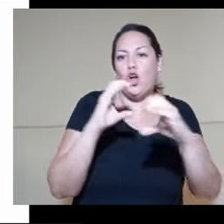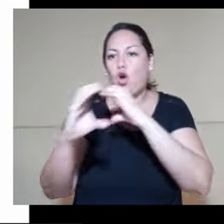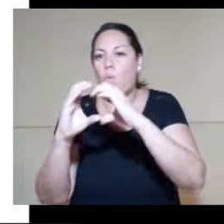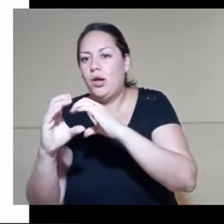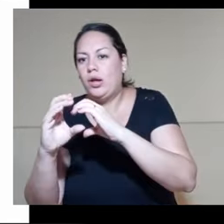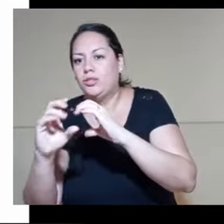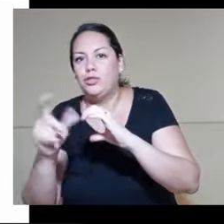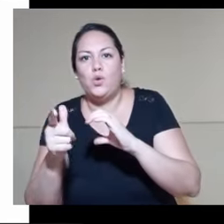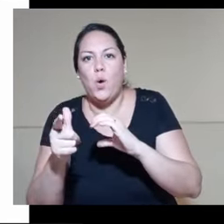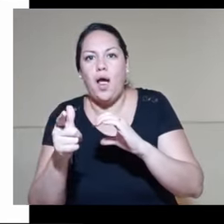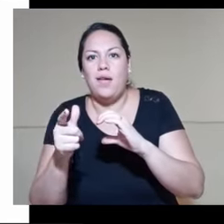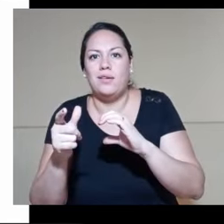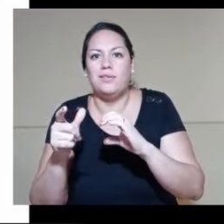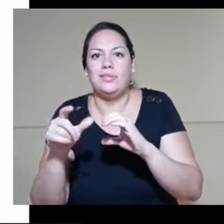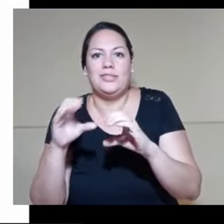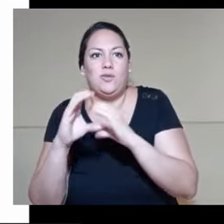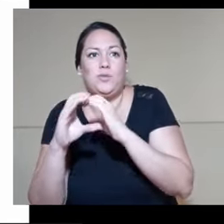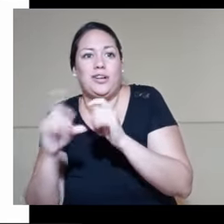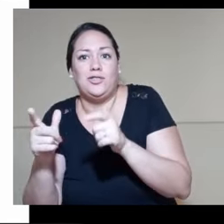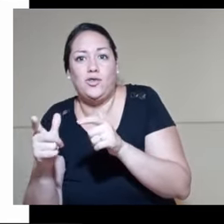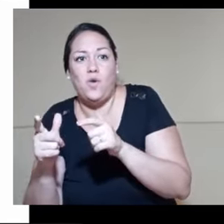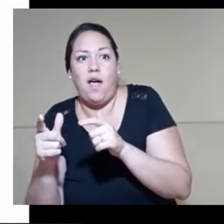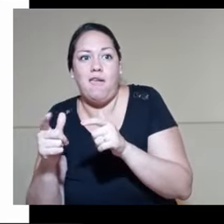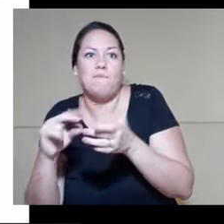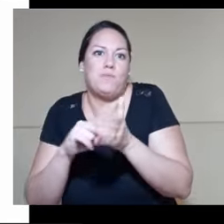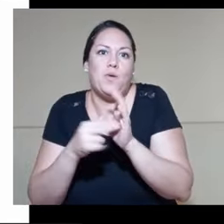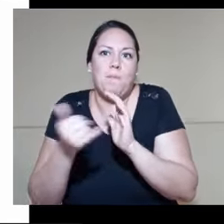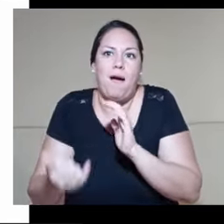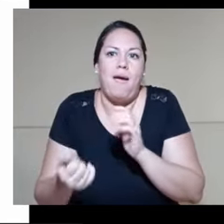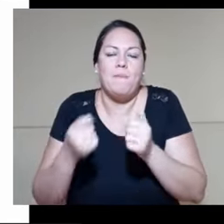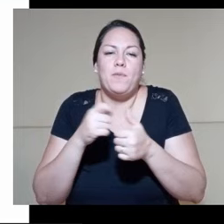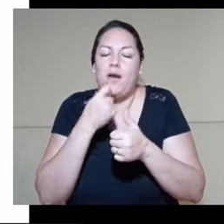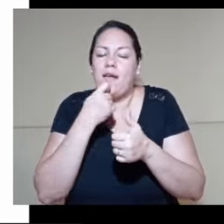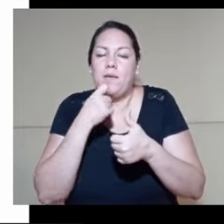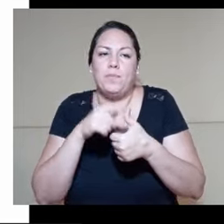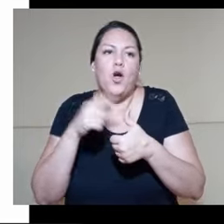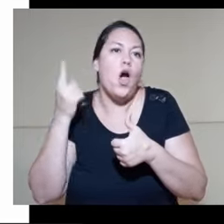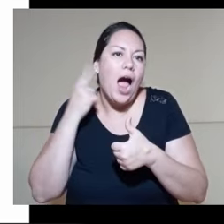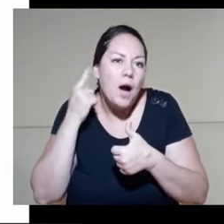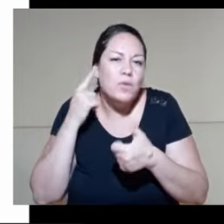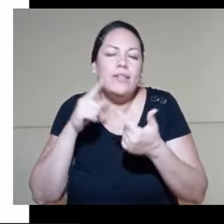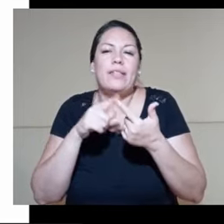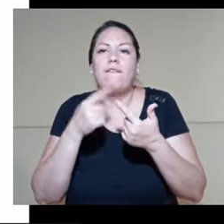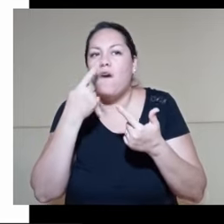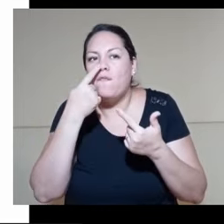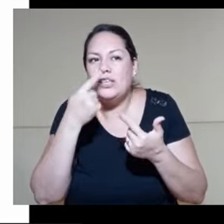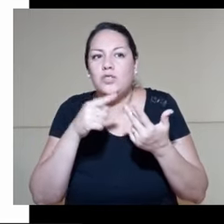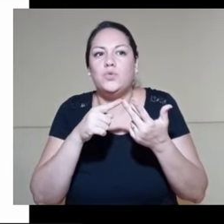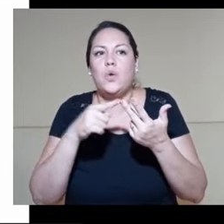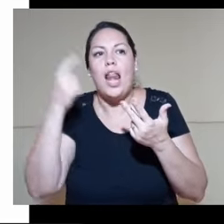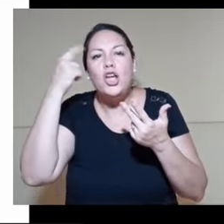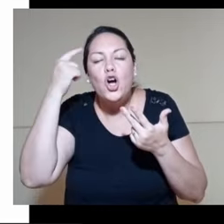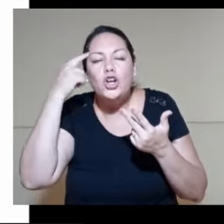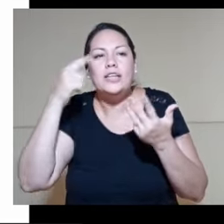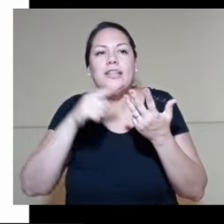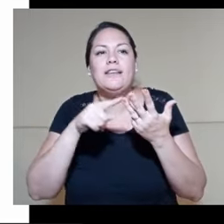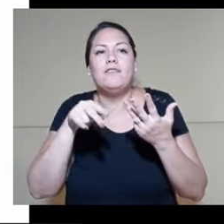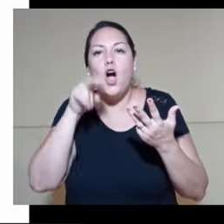hay sinapsis, no hay comunicación. Y si no hay comunicación, va a aparecer un déficit auditivo, visual,